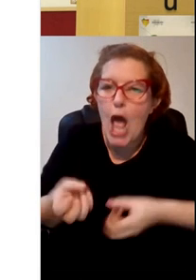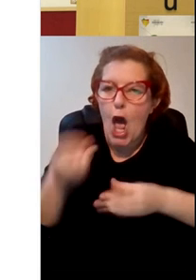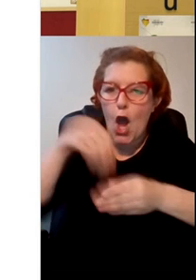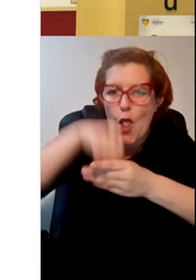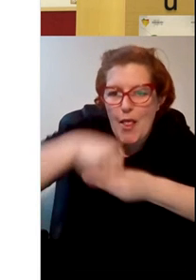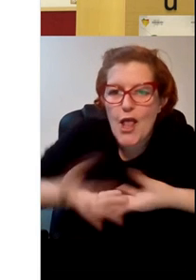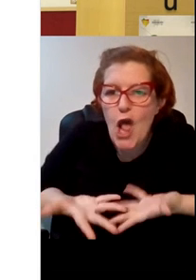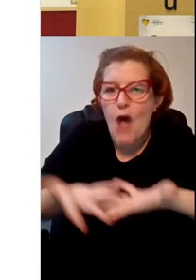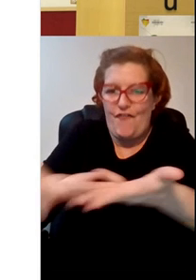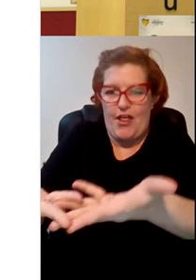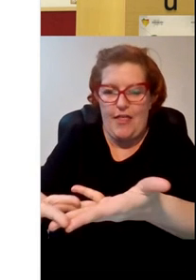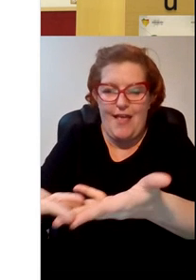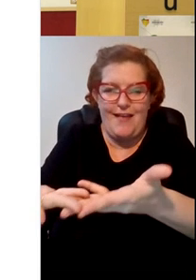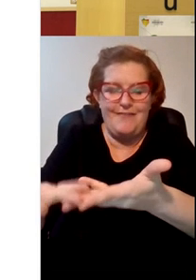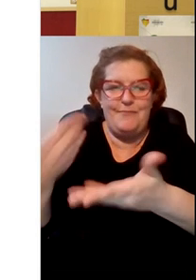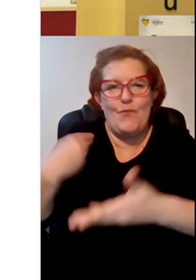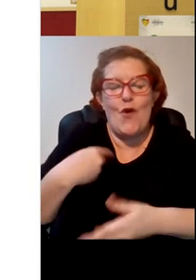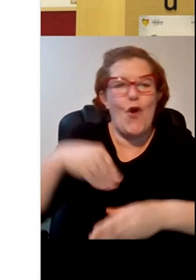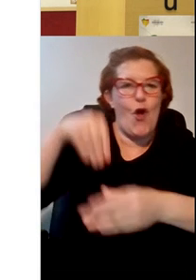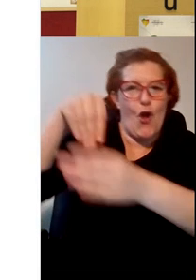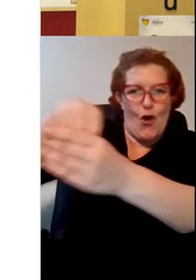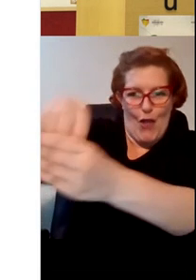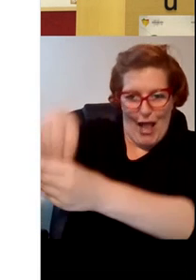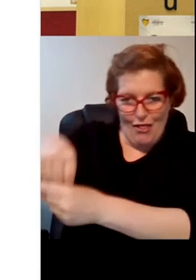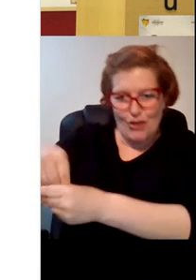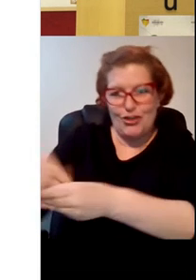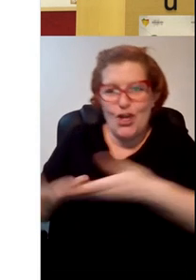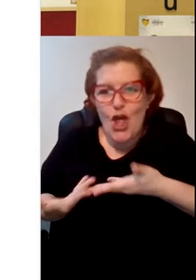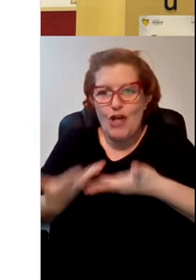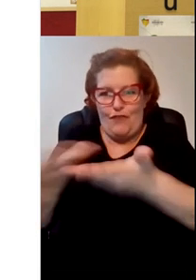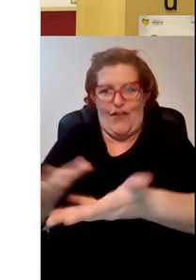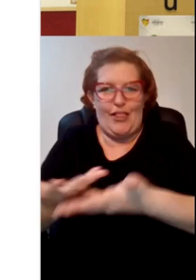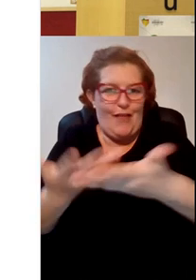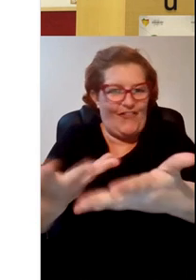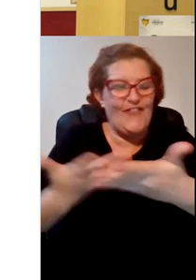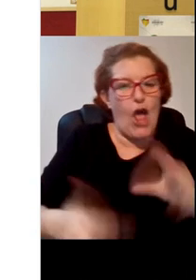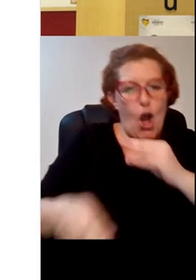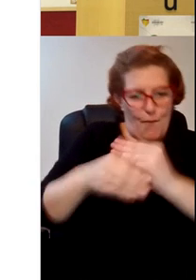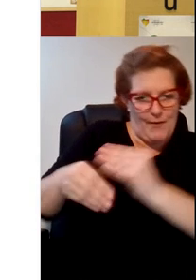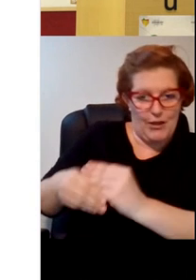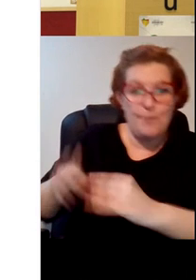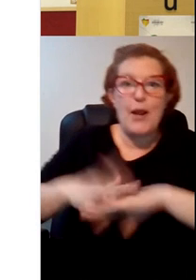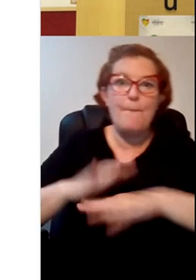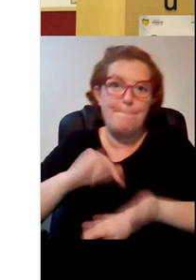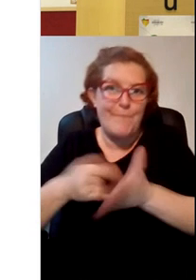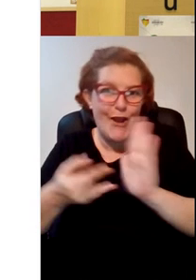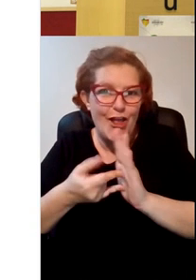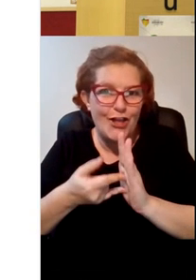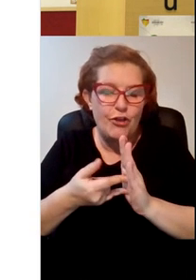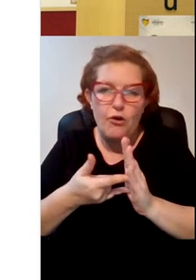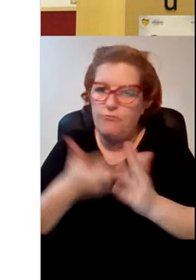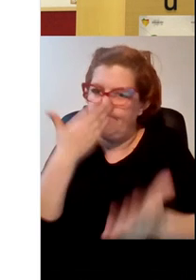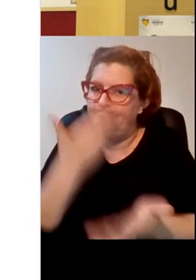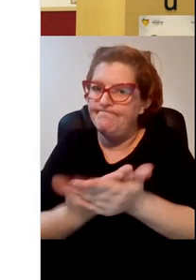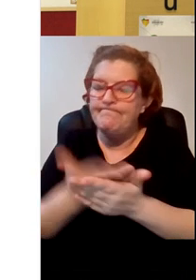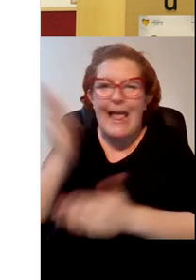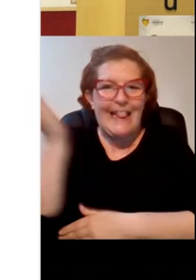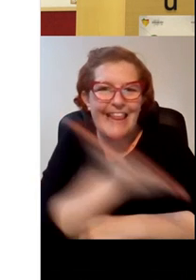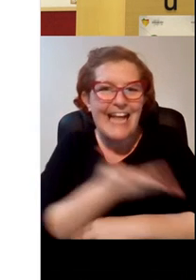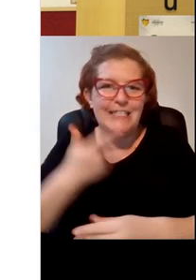distinta diferente y complementaria entre ellas pero para que un proyecto sea considerado verdaderamente transmedia